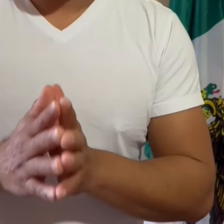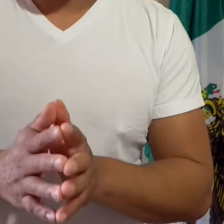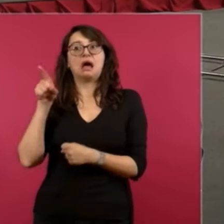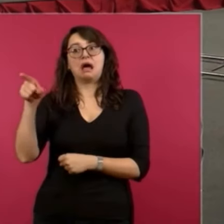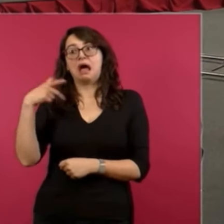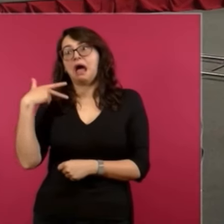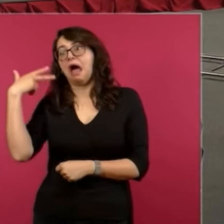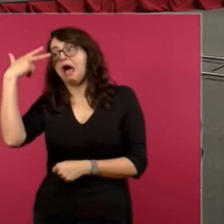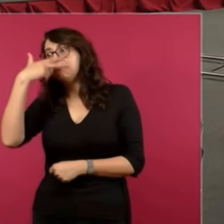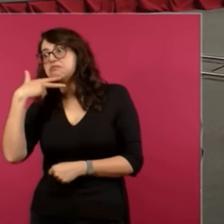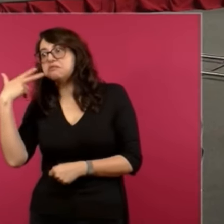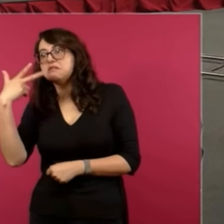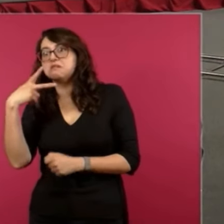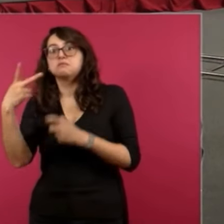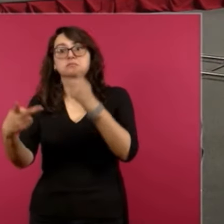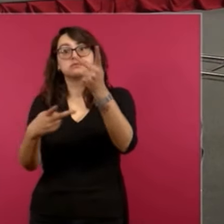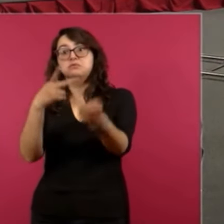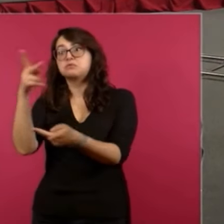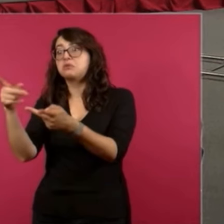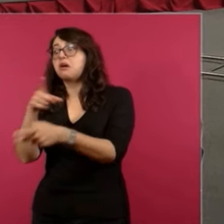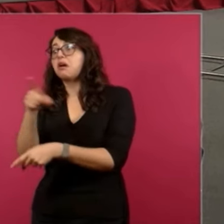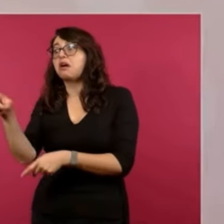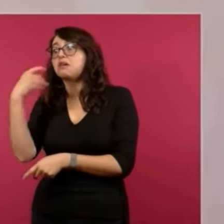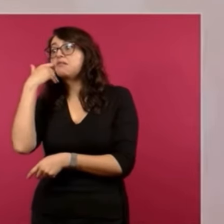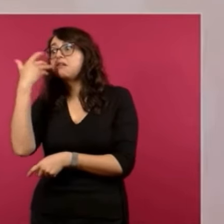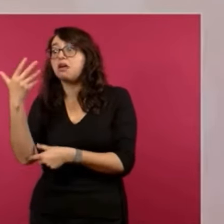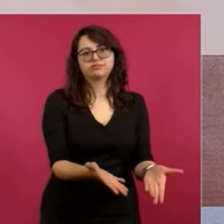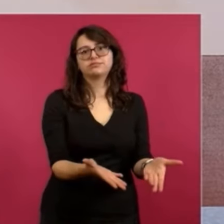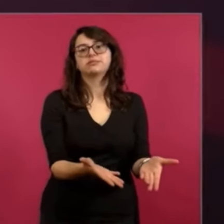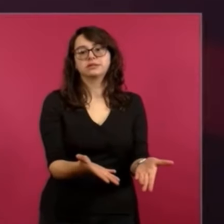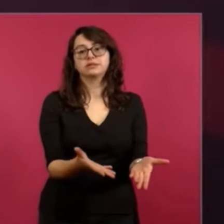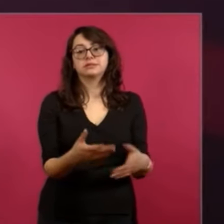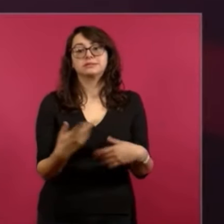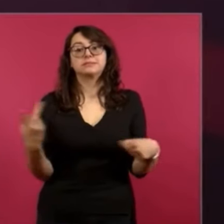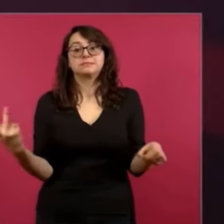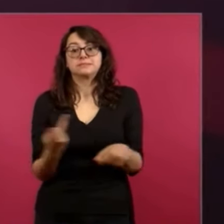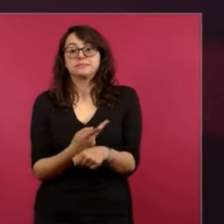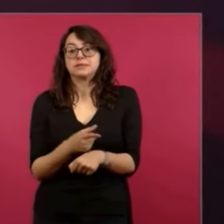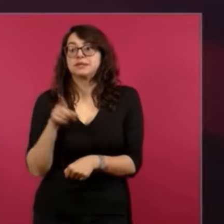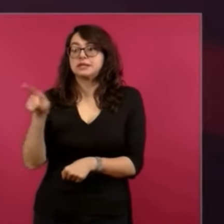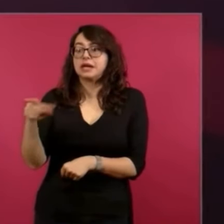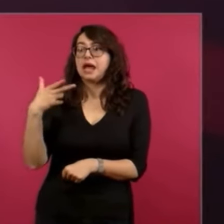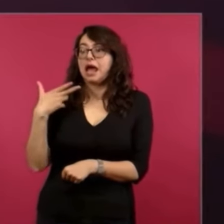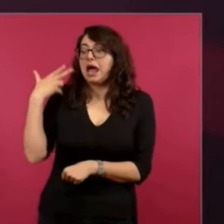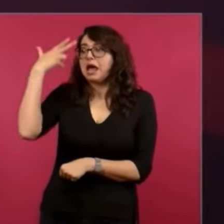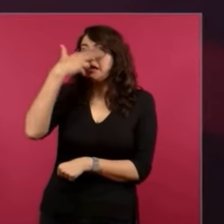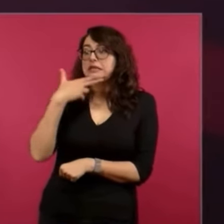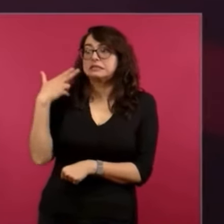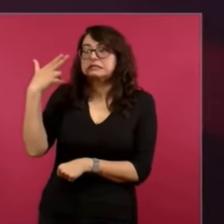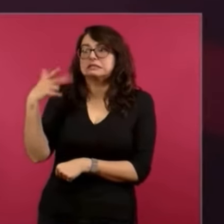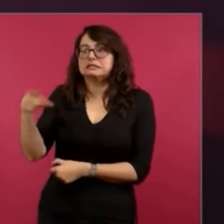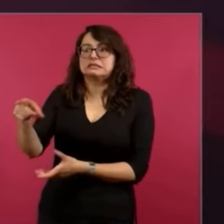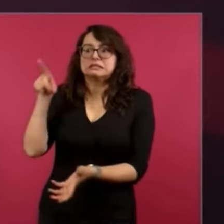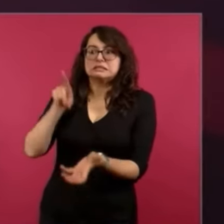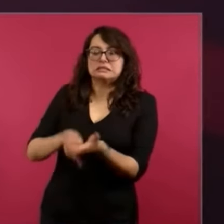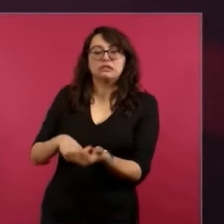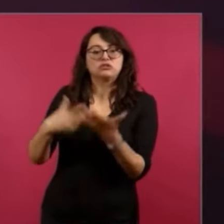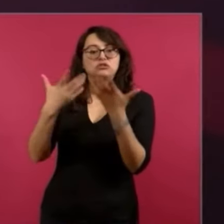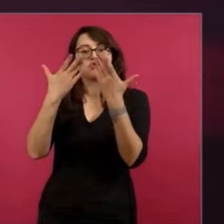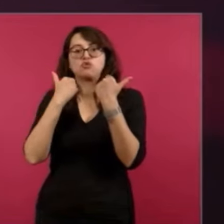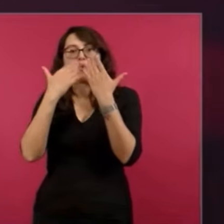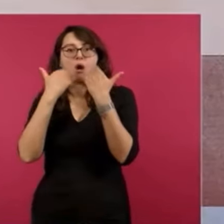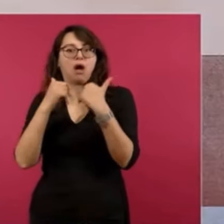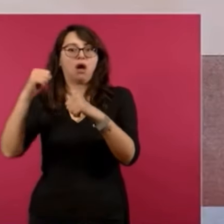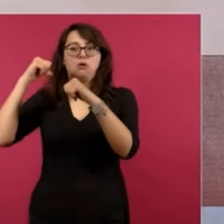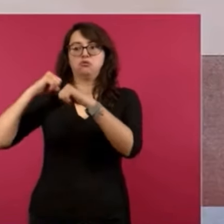raros. Ahí tenemos la invitación, compatriotas, los que puedan asistir. Recuerden que somos patrióticos y vamos a seguir defendiendo nuestra patria y a nuestra nación